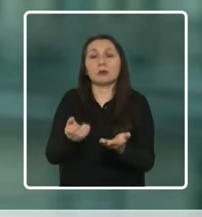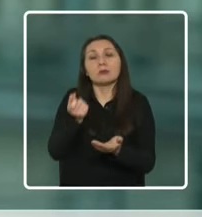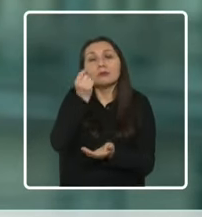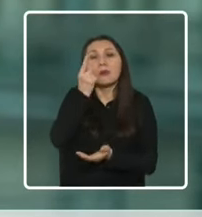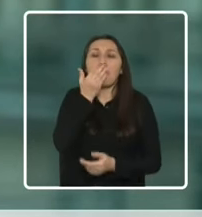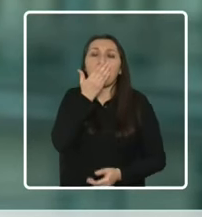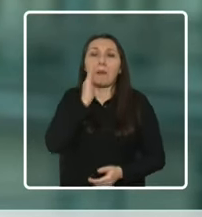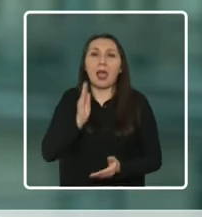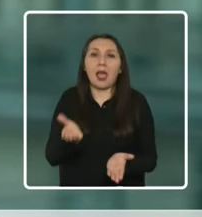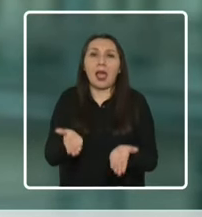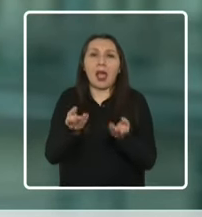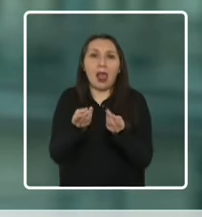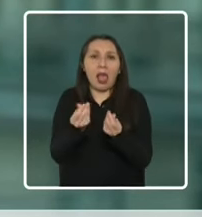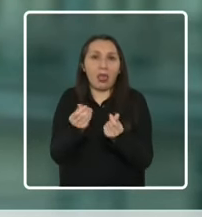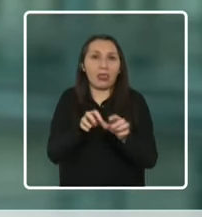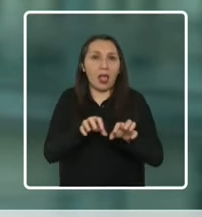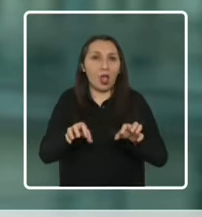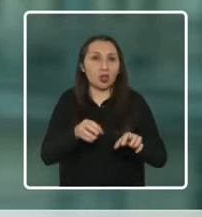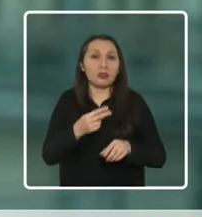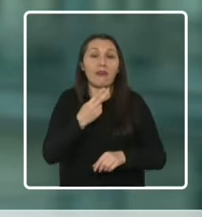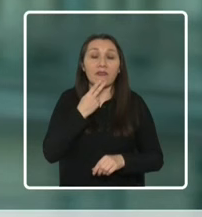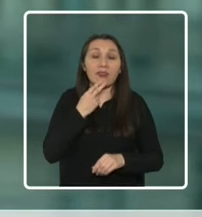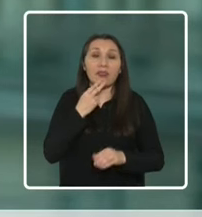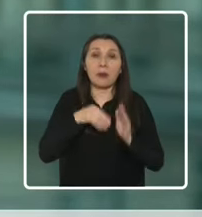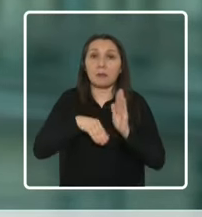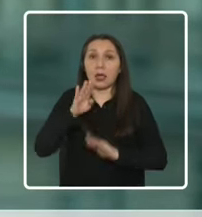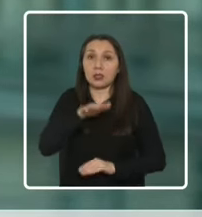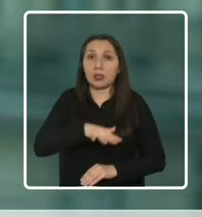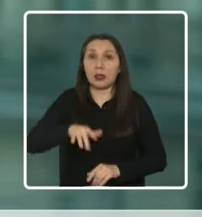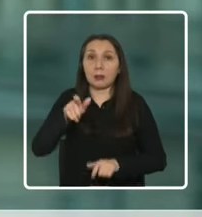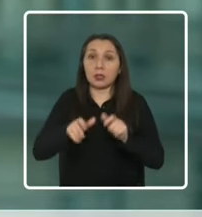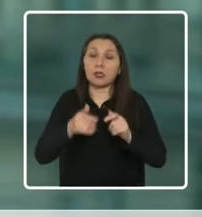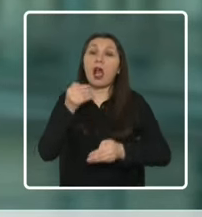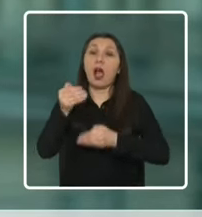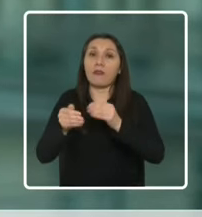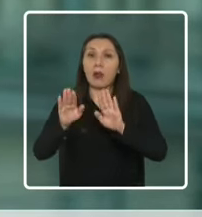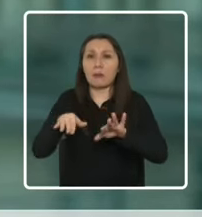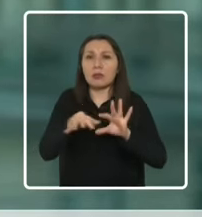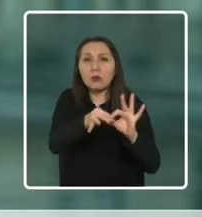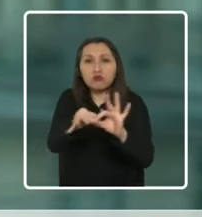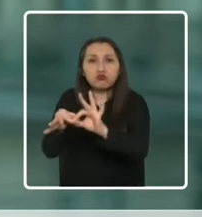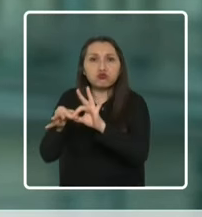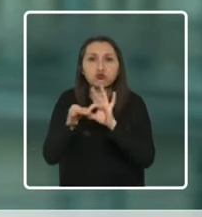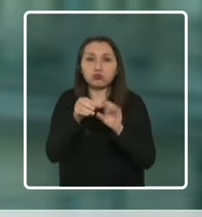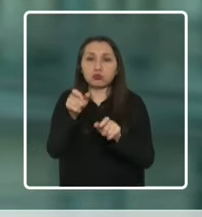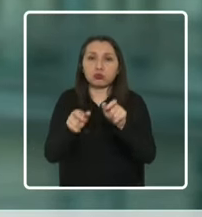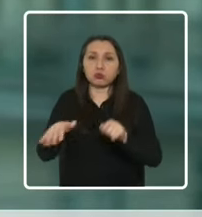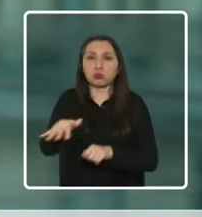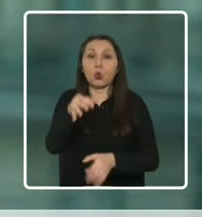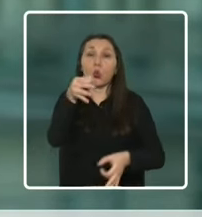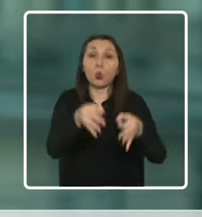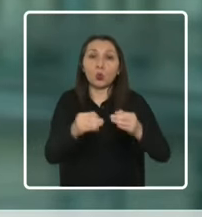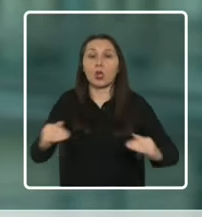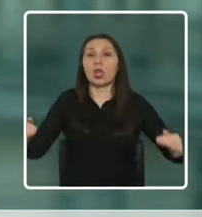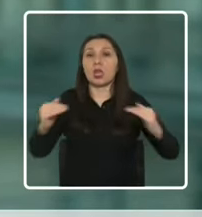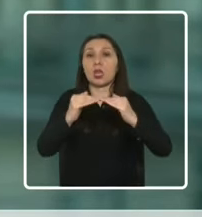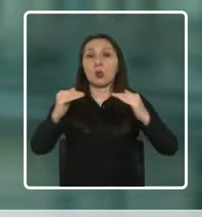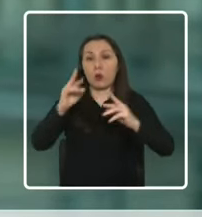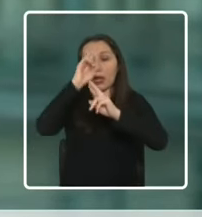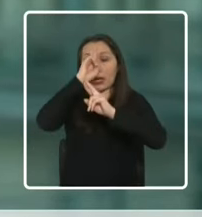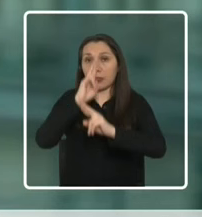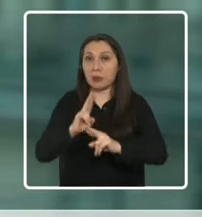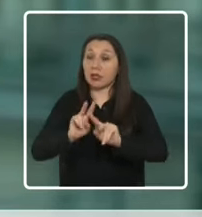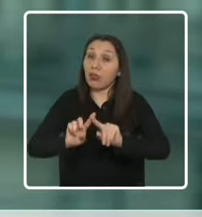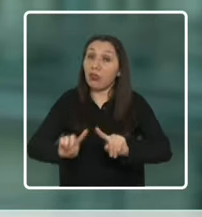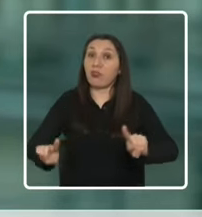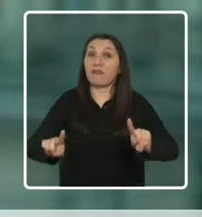suponga mejorar la calidad material de vida de la mayoría de nuestra población a la vez que avanzamos en cohesión social, en justicia, en igualdad, en respeto